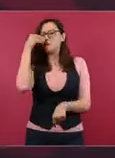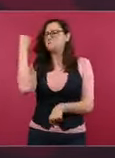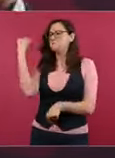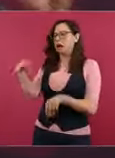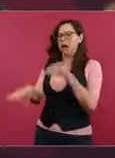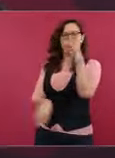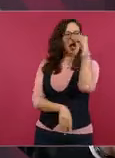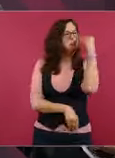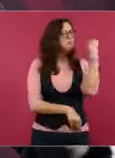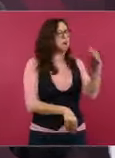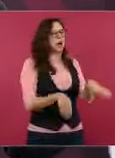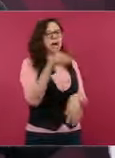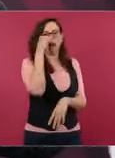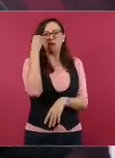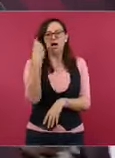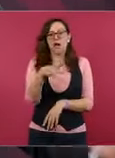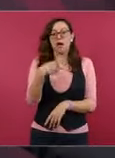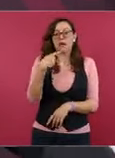pero